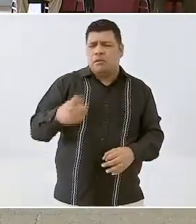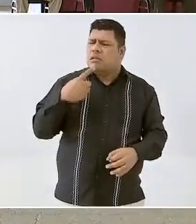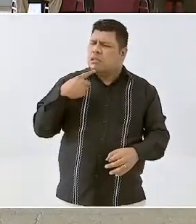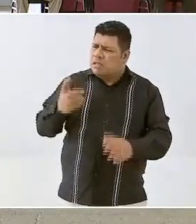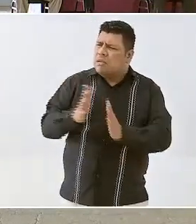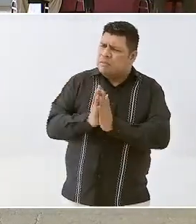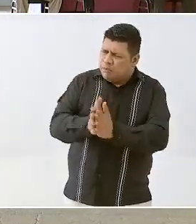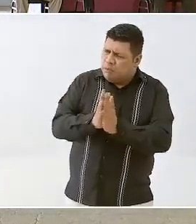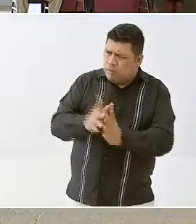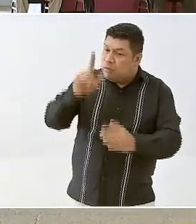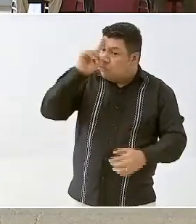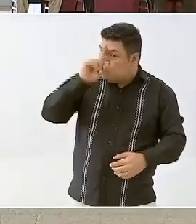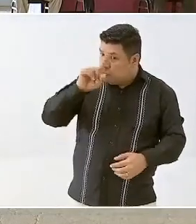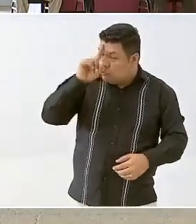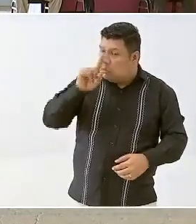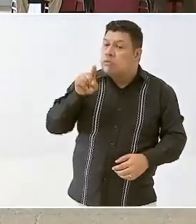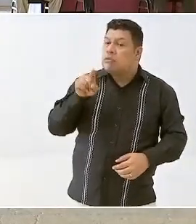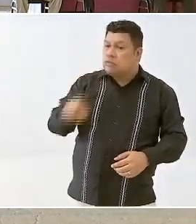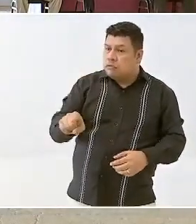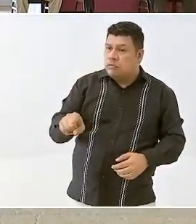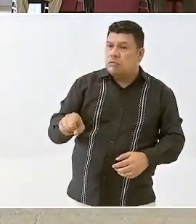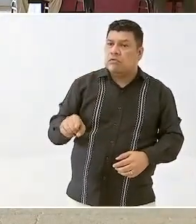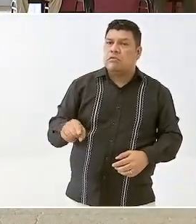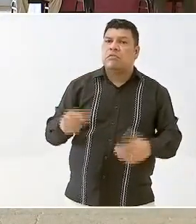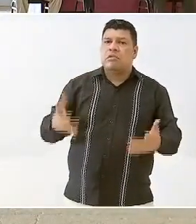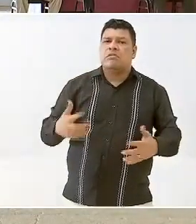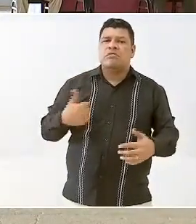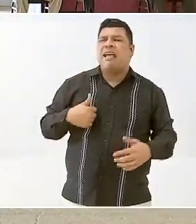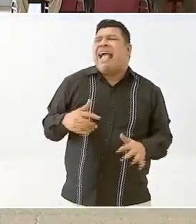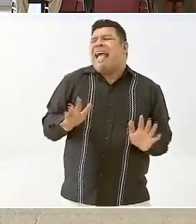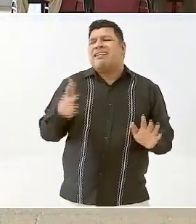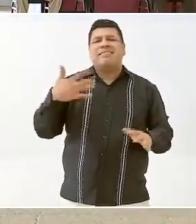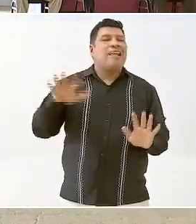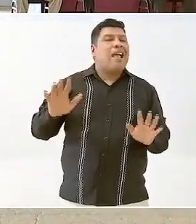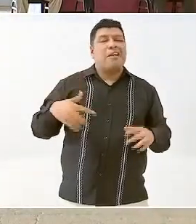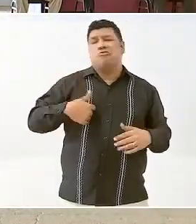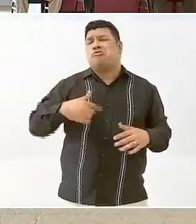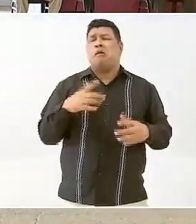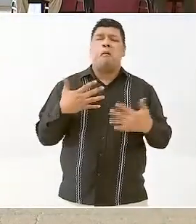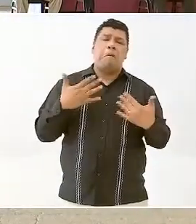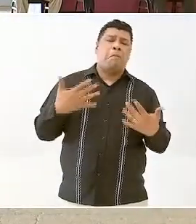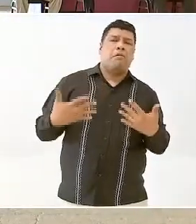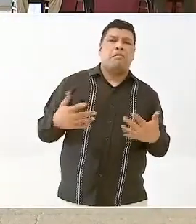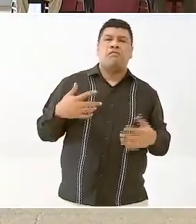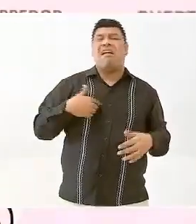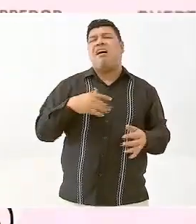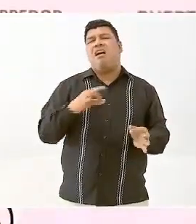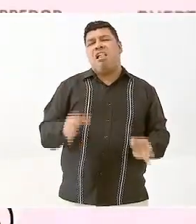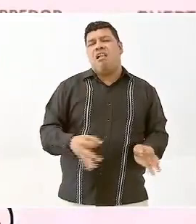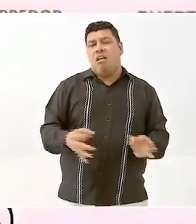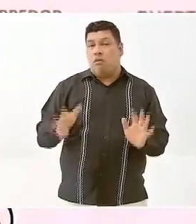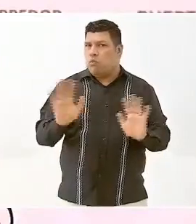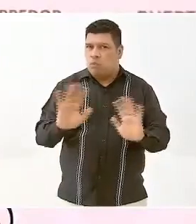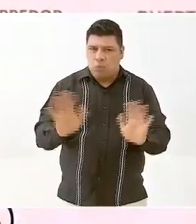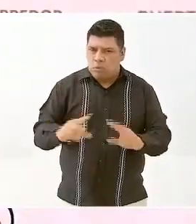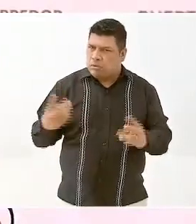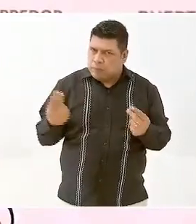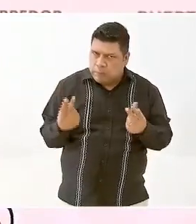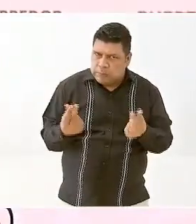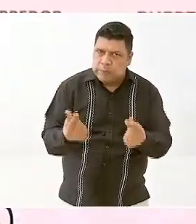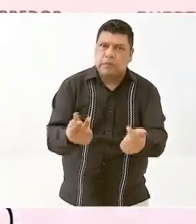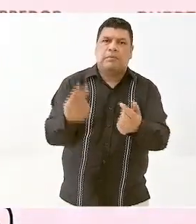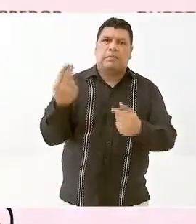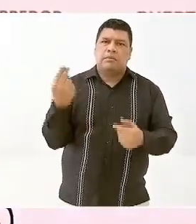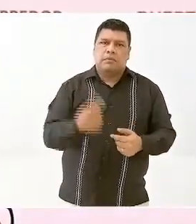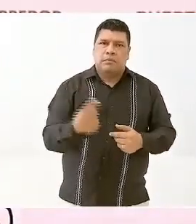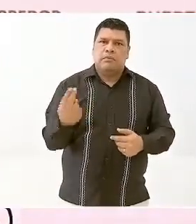recomendarles de que no nos confiemos, que no se pierda el tiempo, que nos sigamos